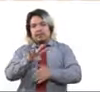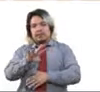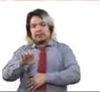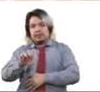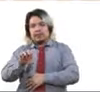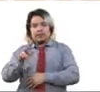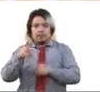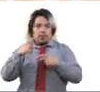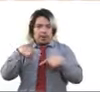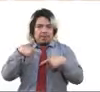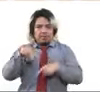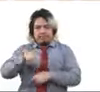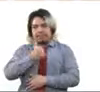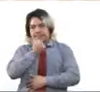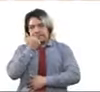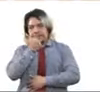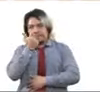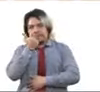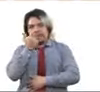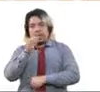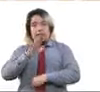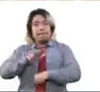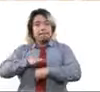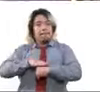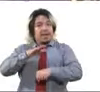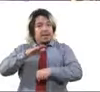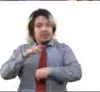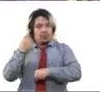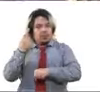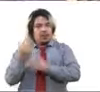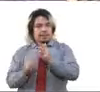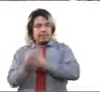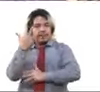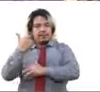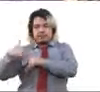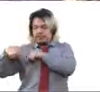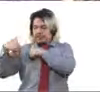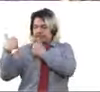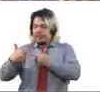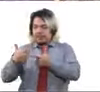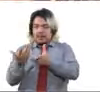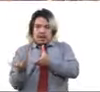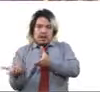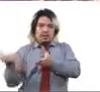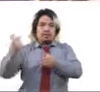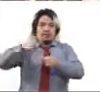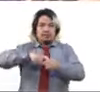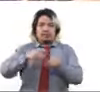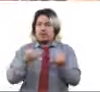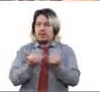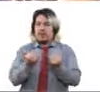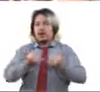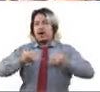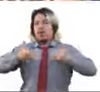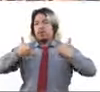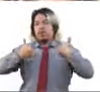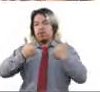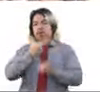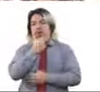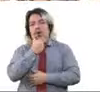31.400 estudiantes se va a sumar una nueva generación también de estudiantes jóvenes, hombres y